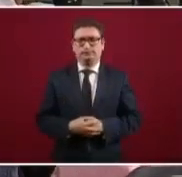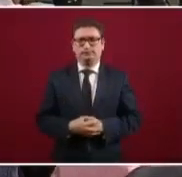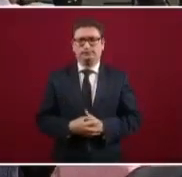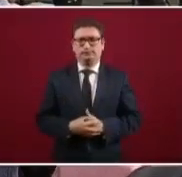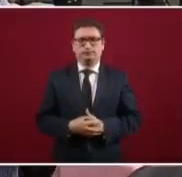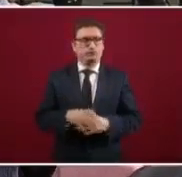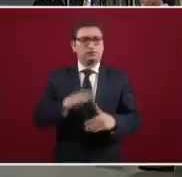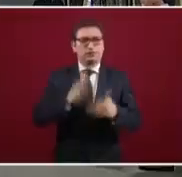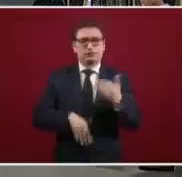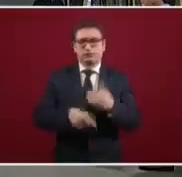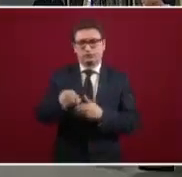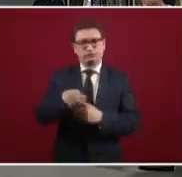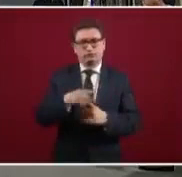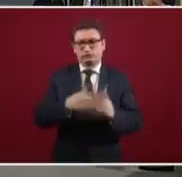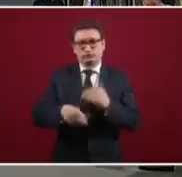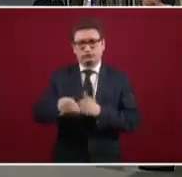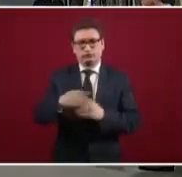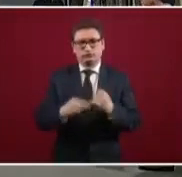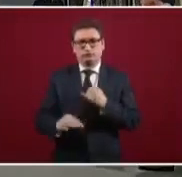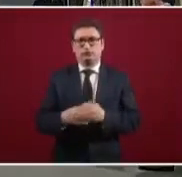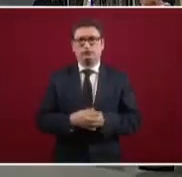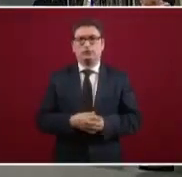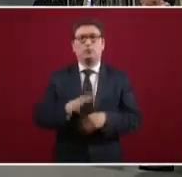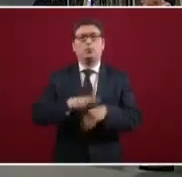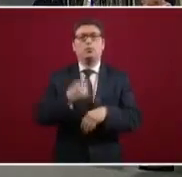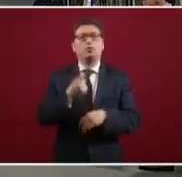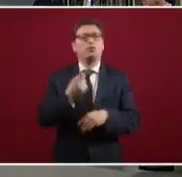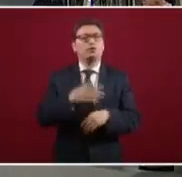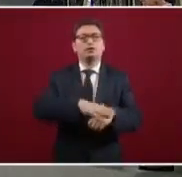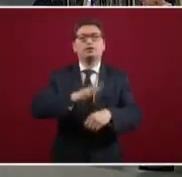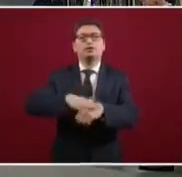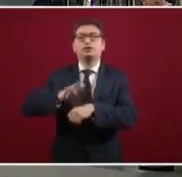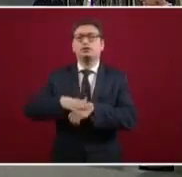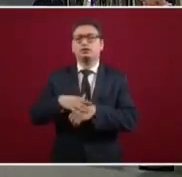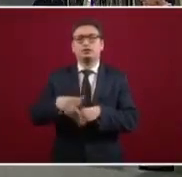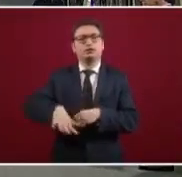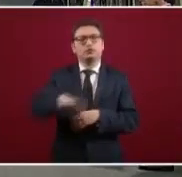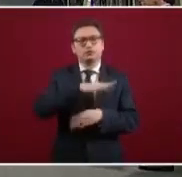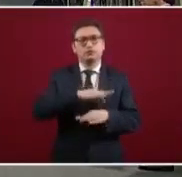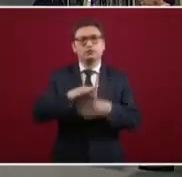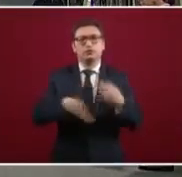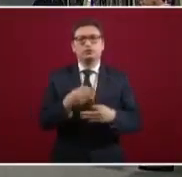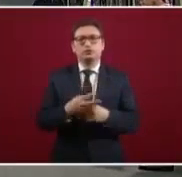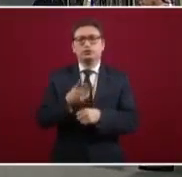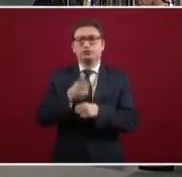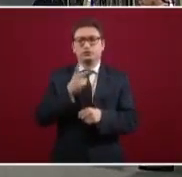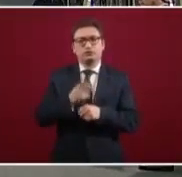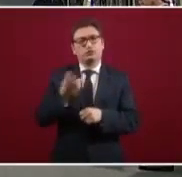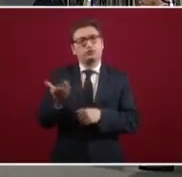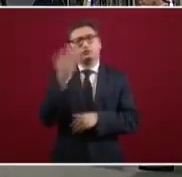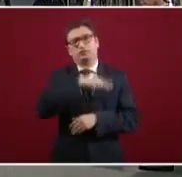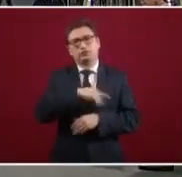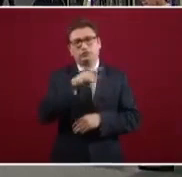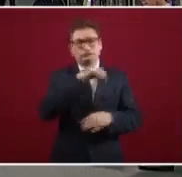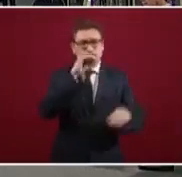ya terminamos contigo porque les invito a la ofrenda